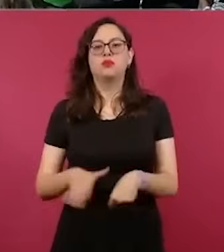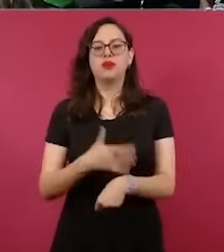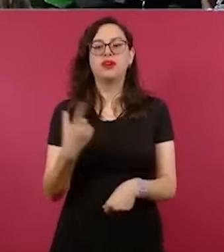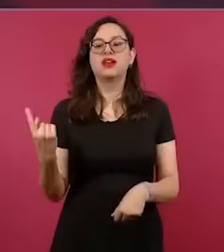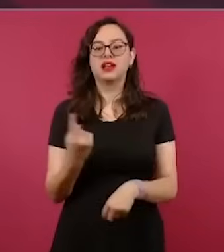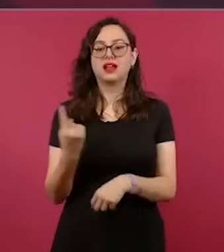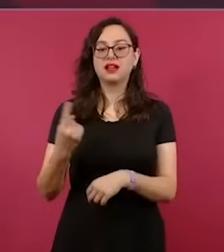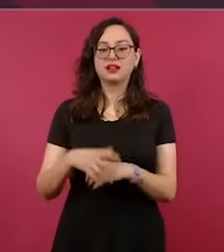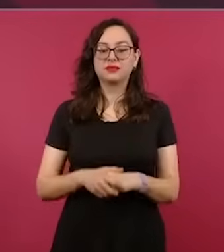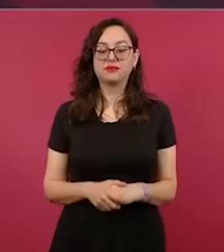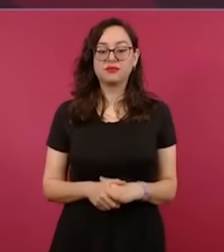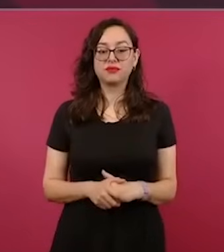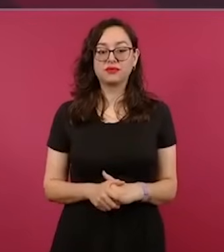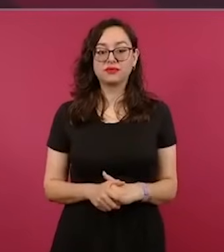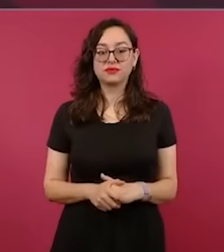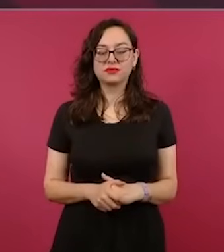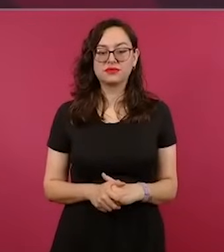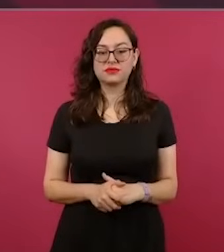la gran cosa,